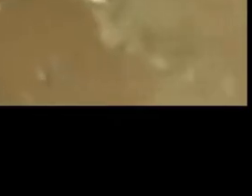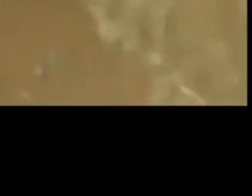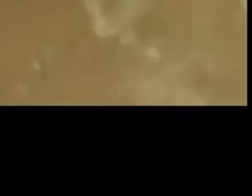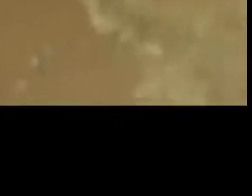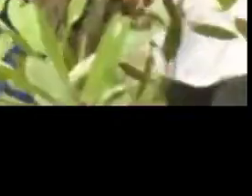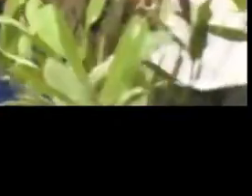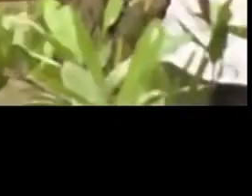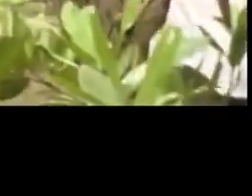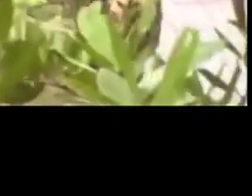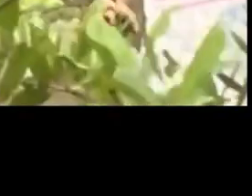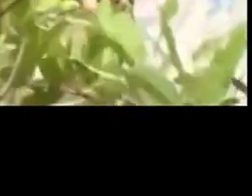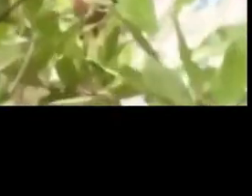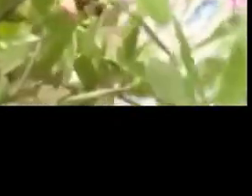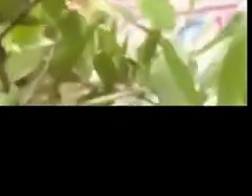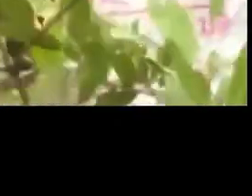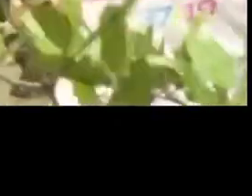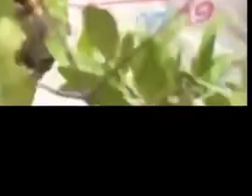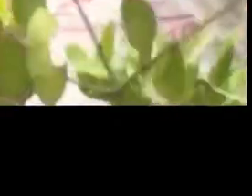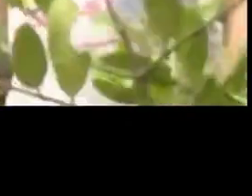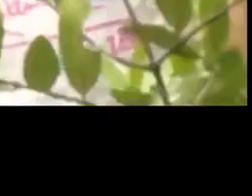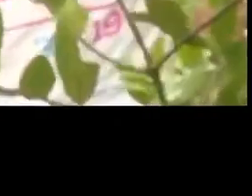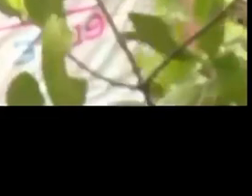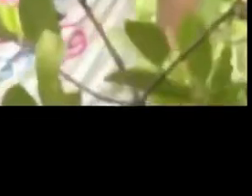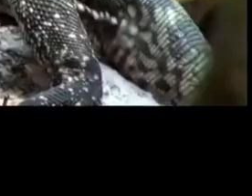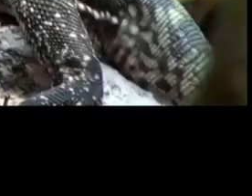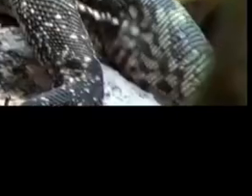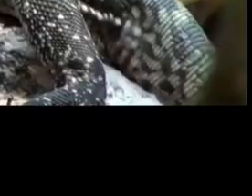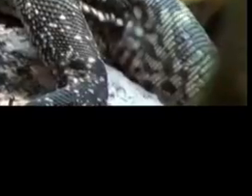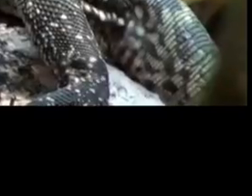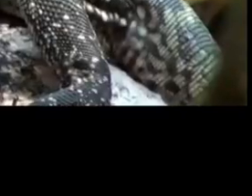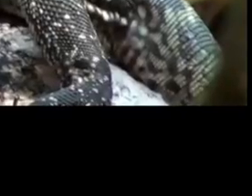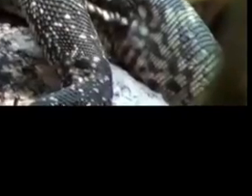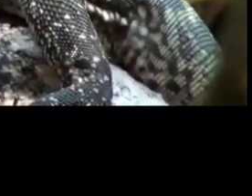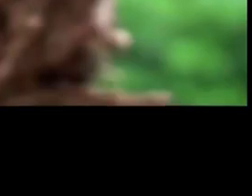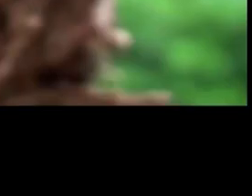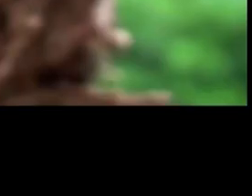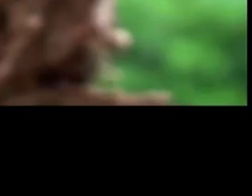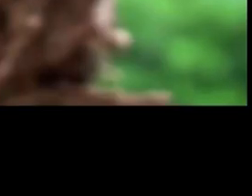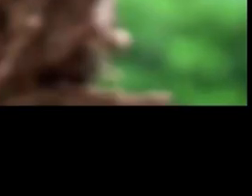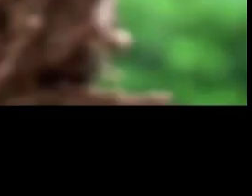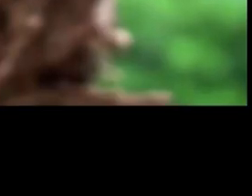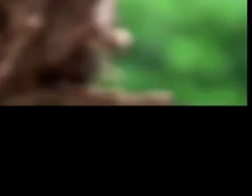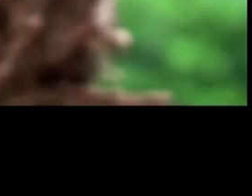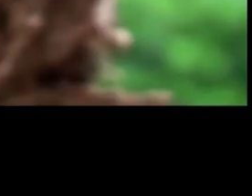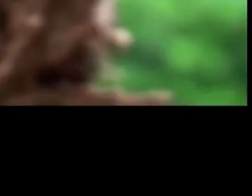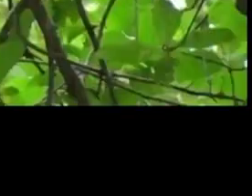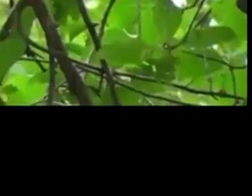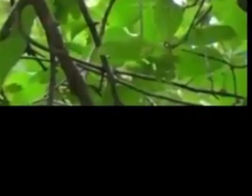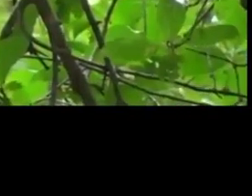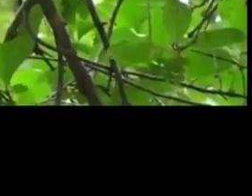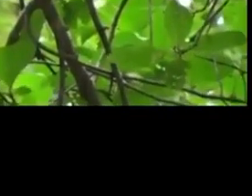contaminación ambiental. Cuidemos nuestros bosques y respetemos la veda de animales en extinción.